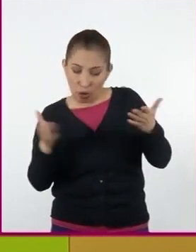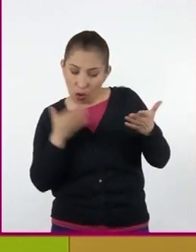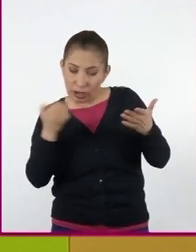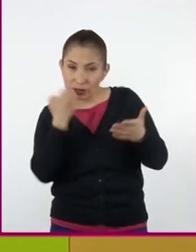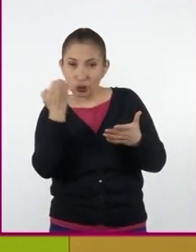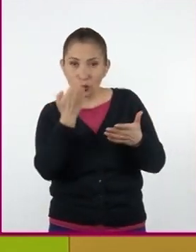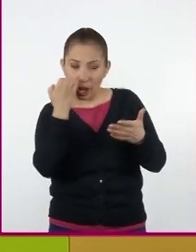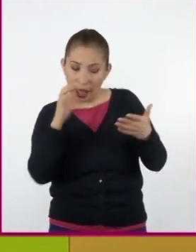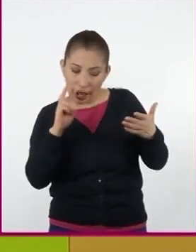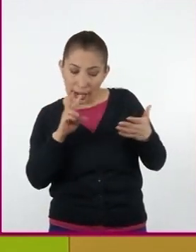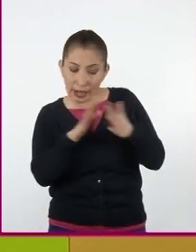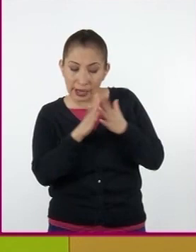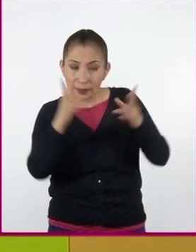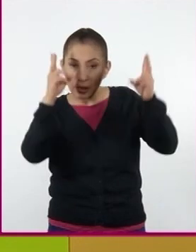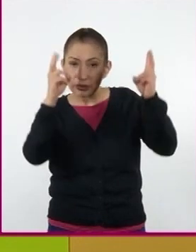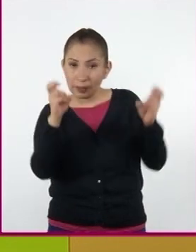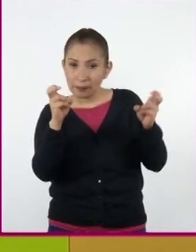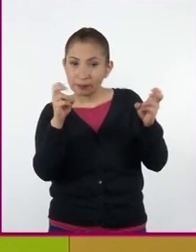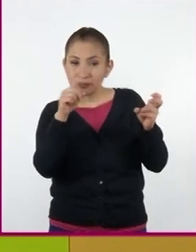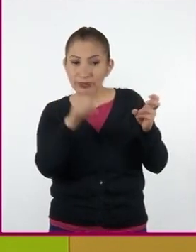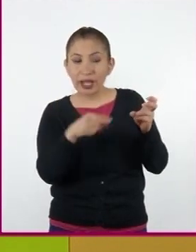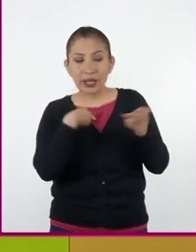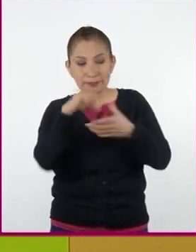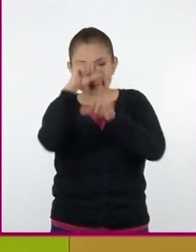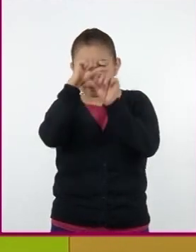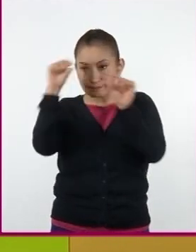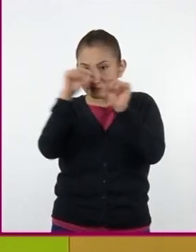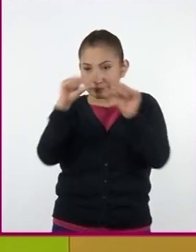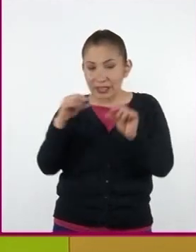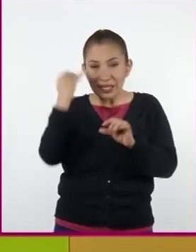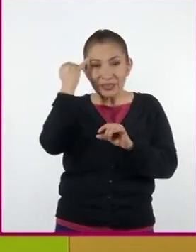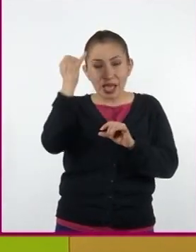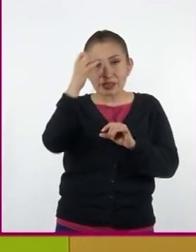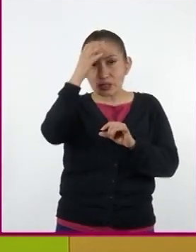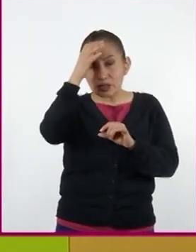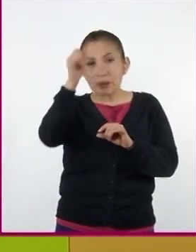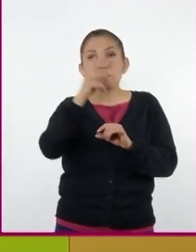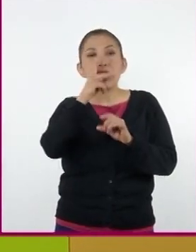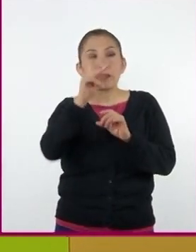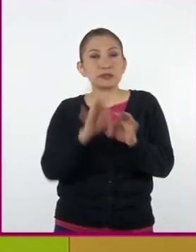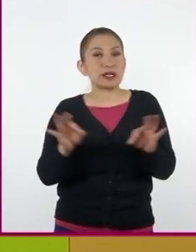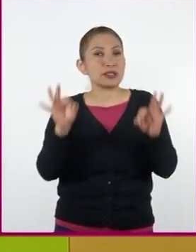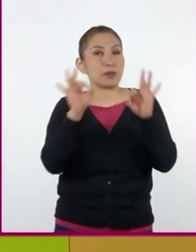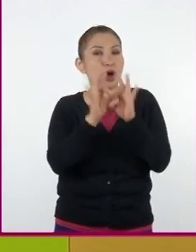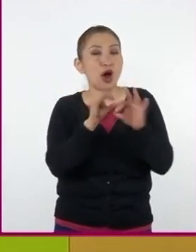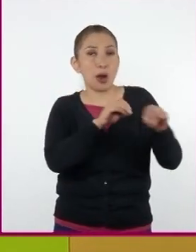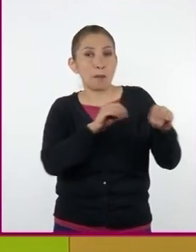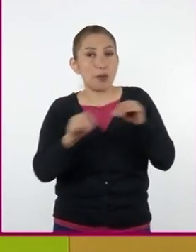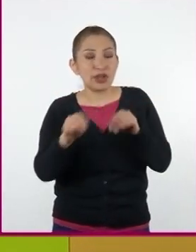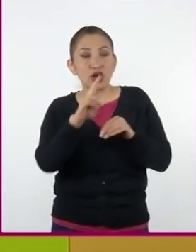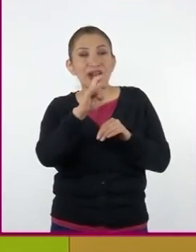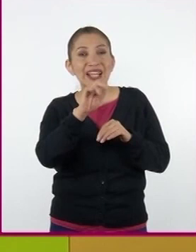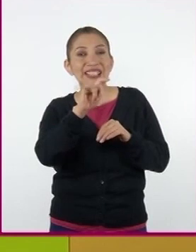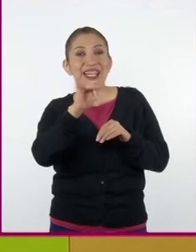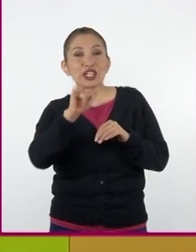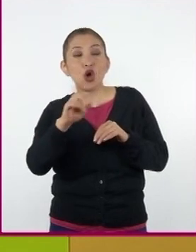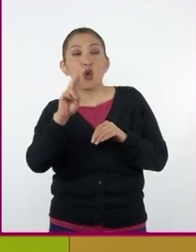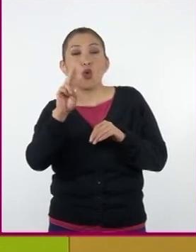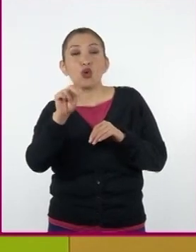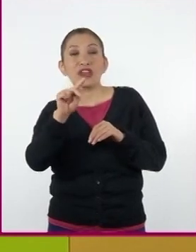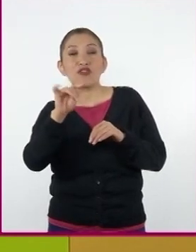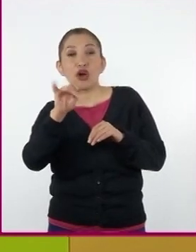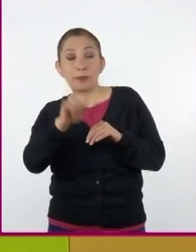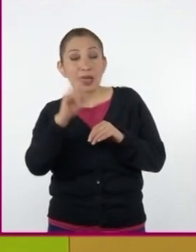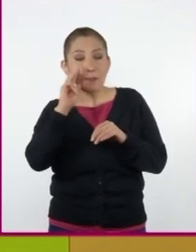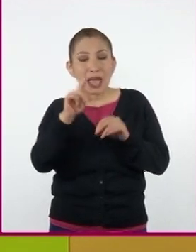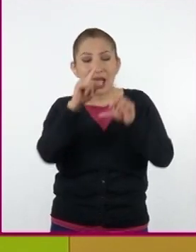de texto en el tema correspondiente y subrayen las ideas y conceptos principales como el movimiento rectilíneo uniforme e